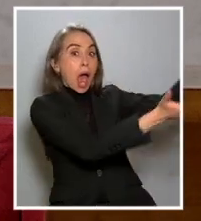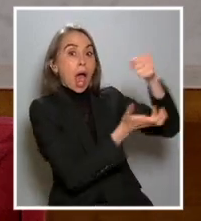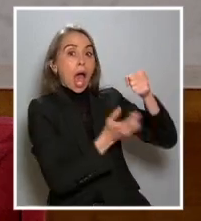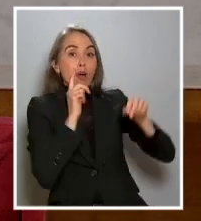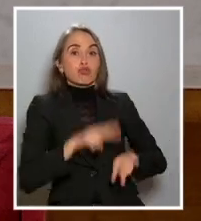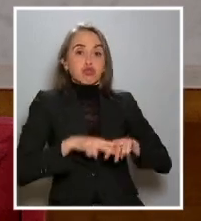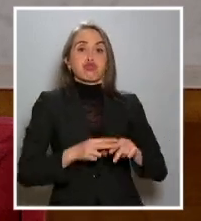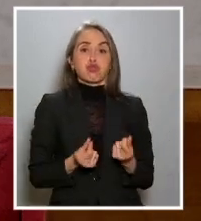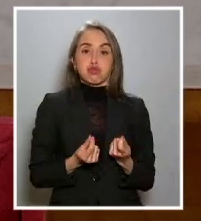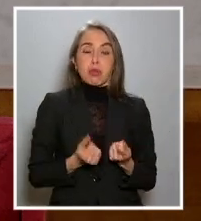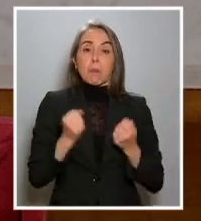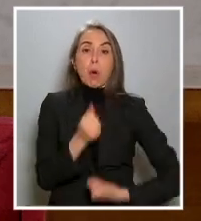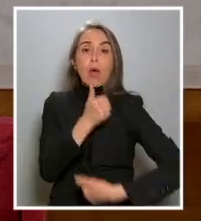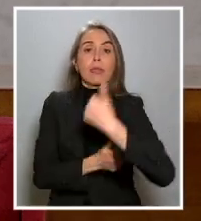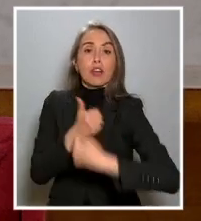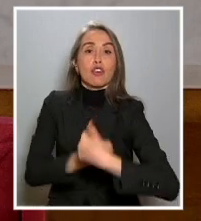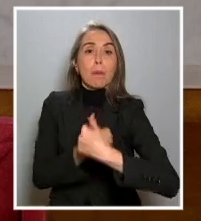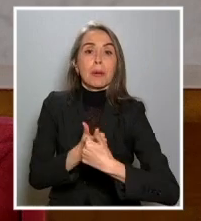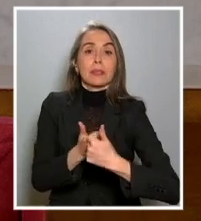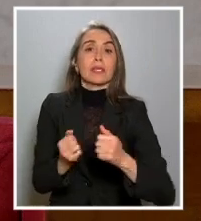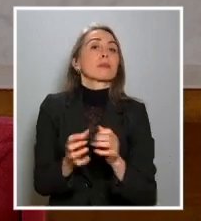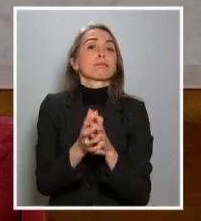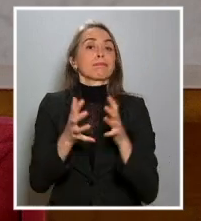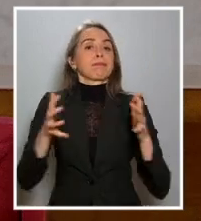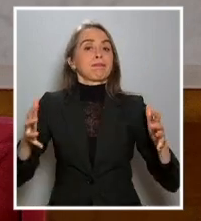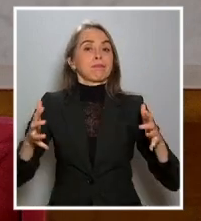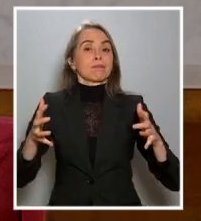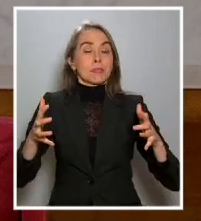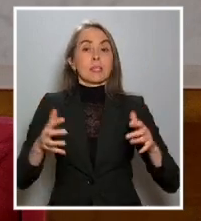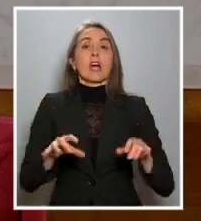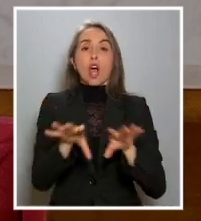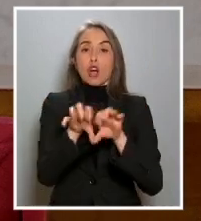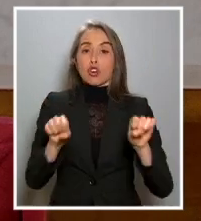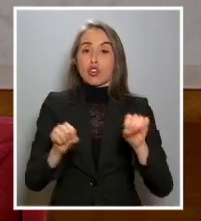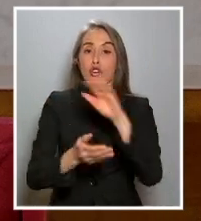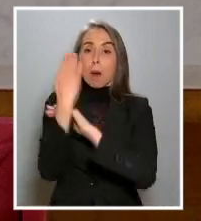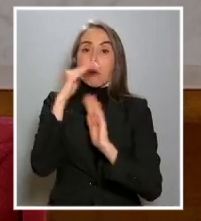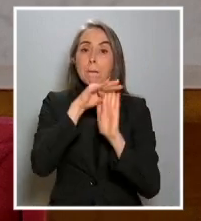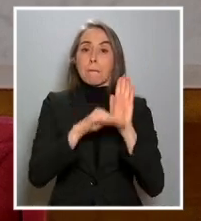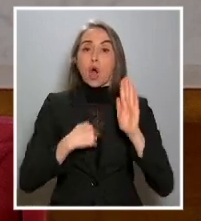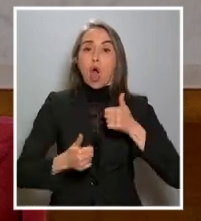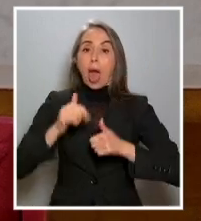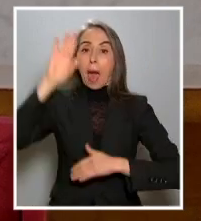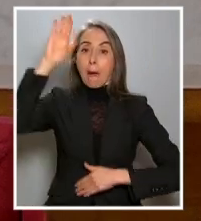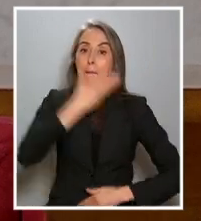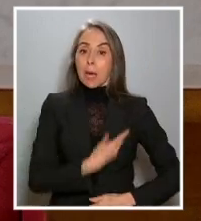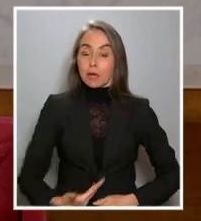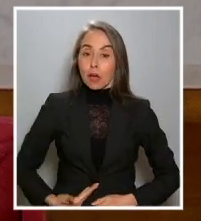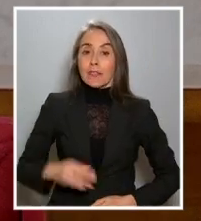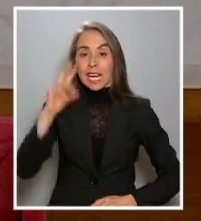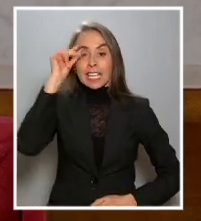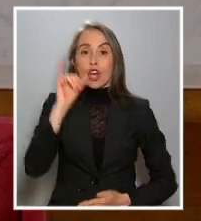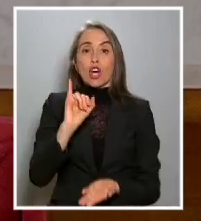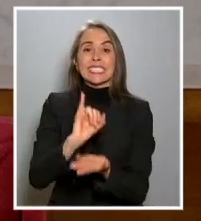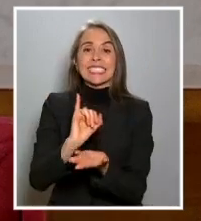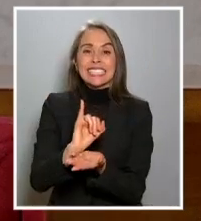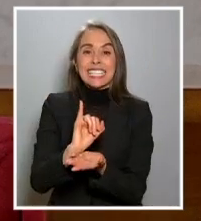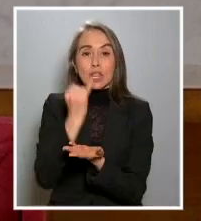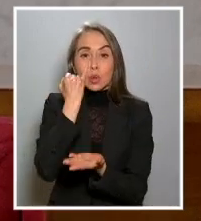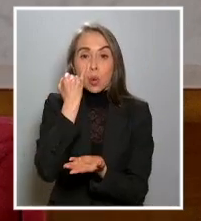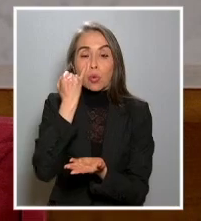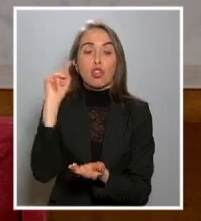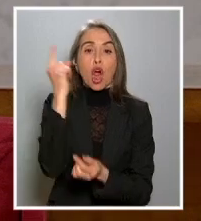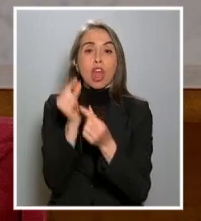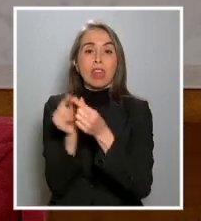más capacidades para poder competir y crecer. Y cumpliendo con un compromiso programático, creamos el Instituto Nacional de Asociatividad